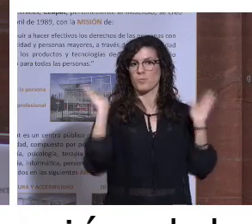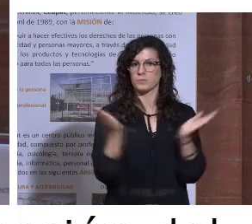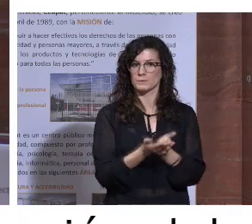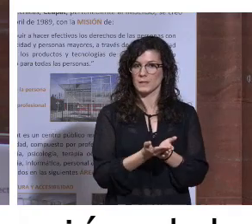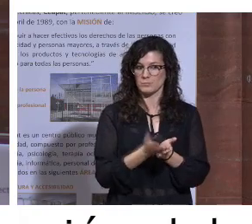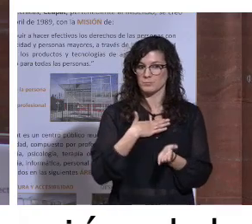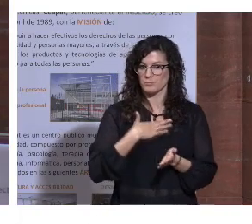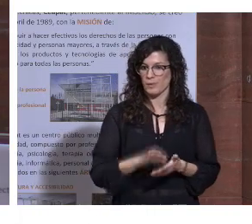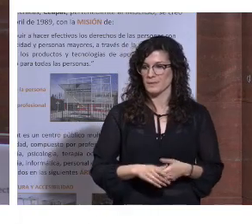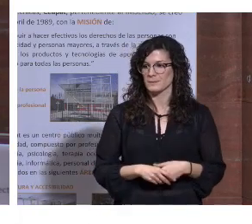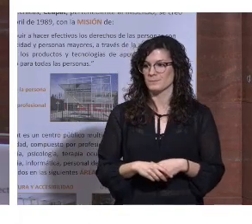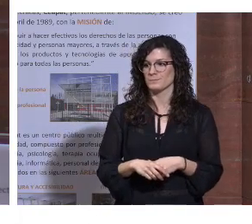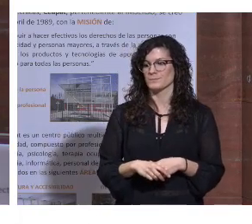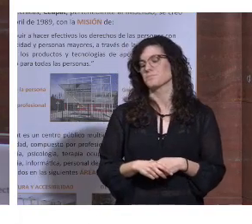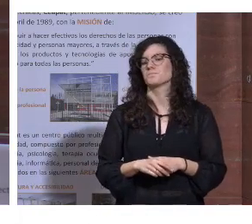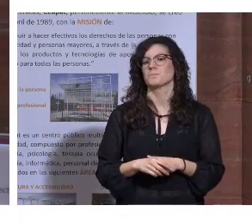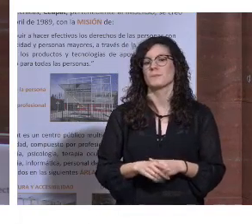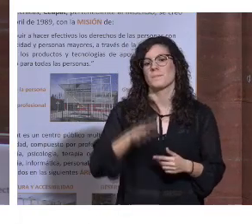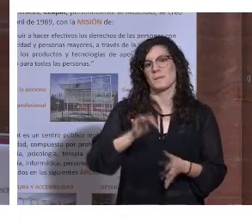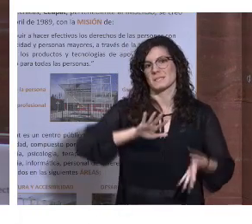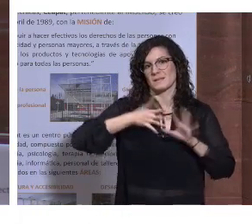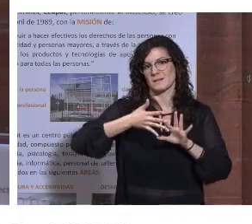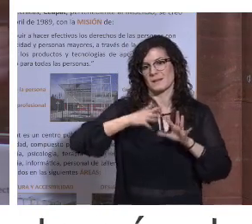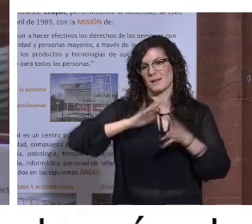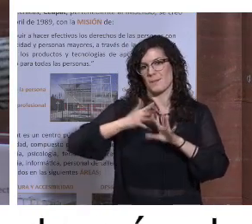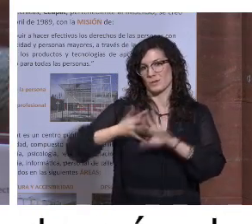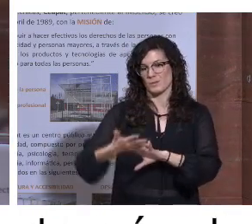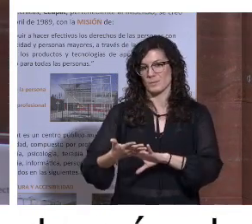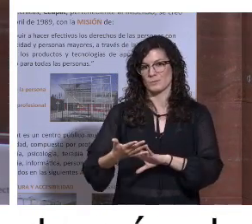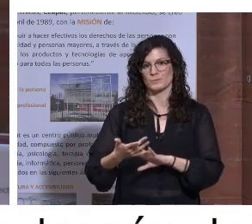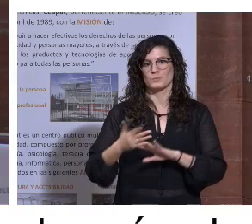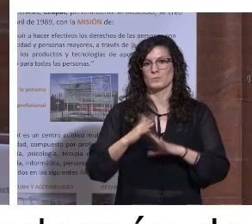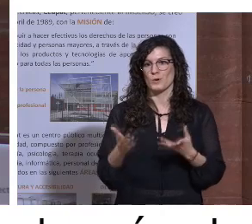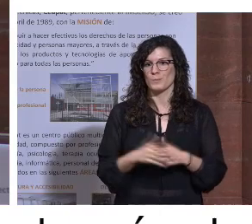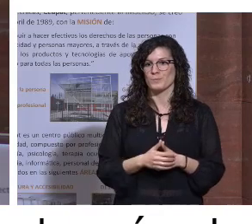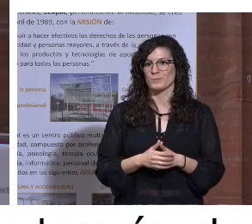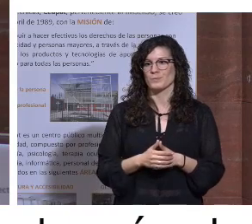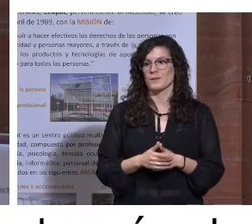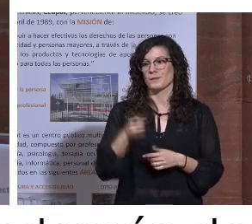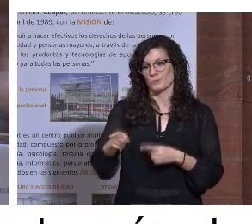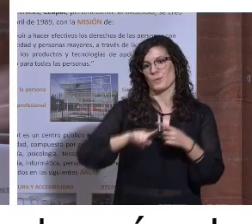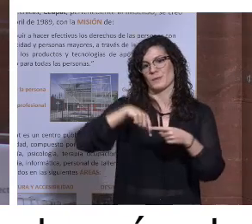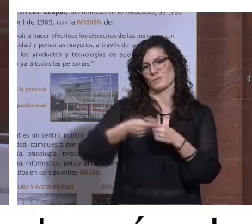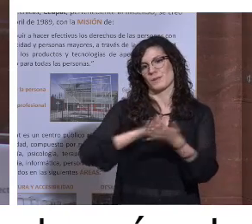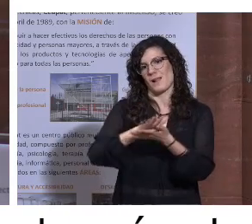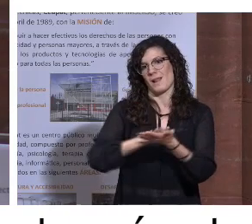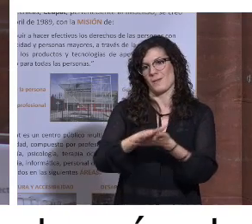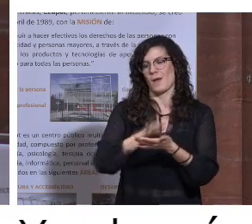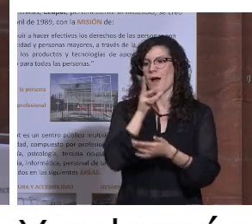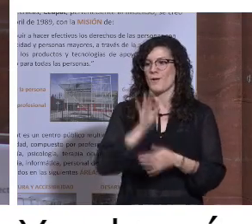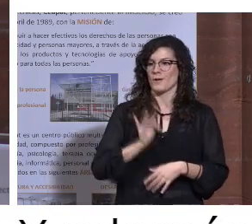recuperar montones de campos. Bueno, y además de eso vas a hablar tú muchísimo. Te doy